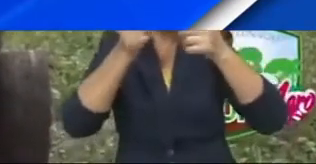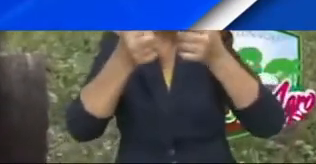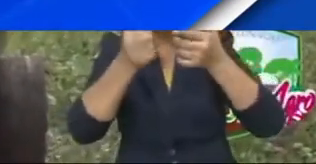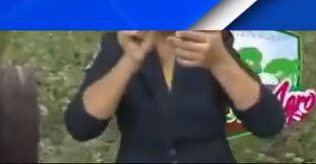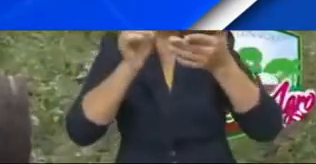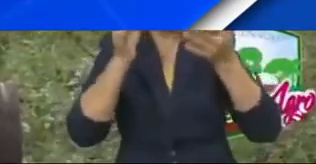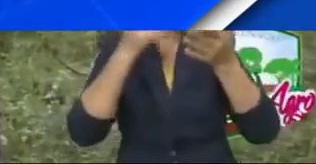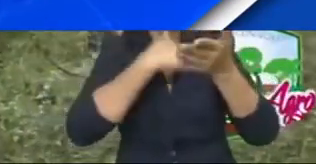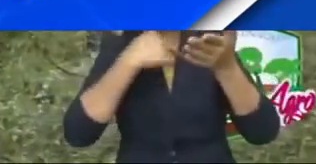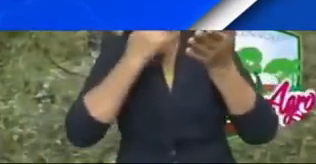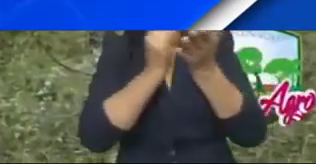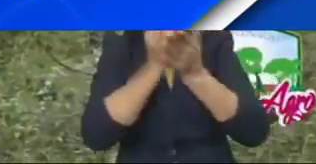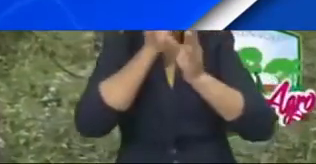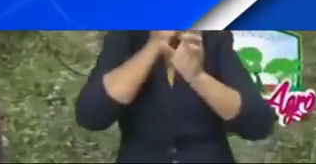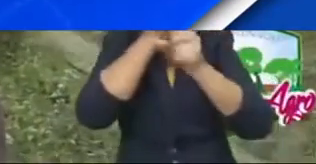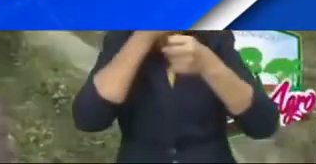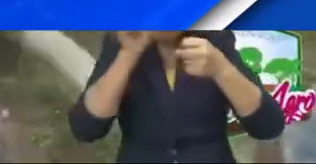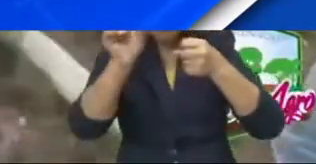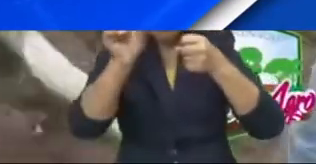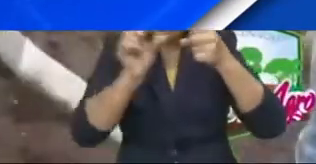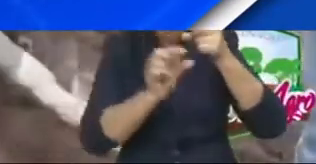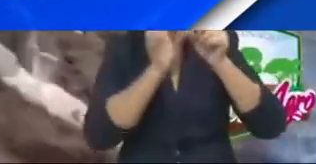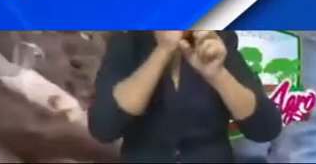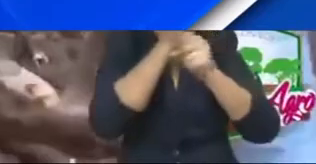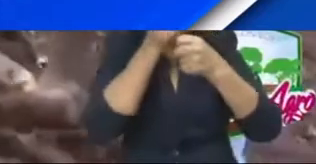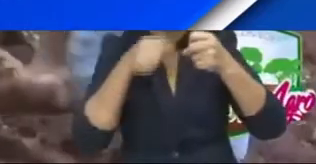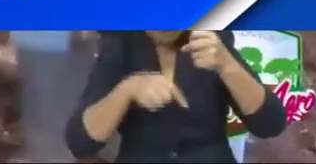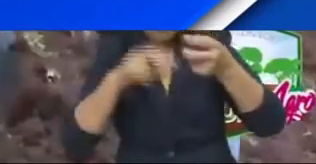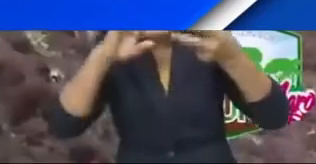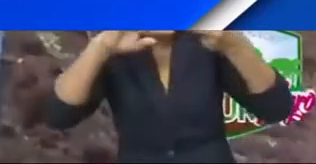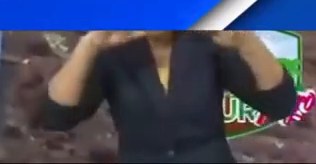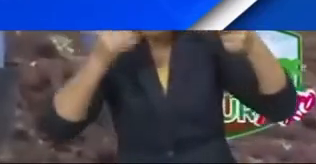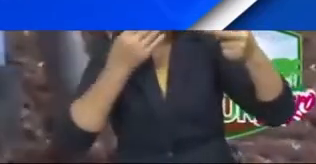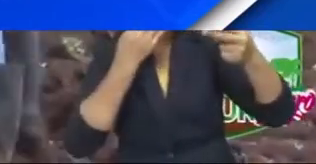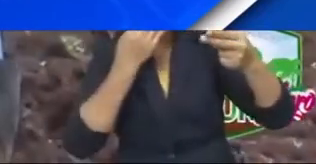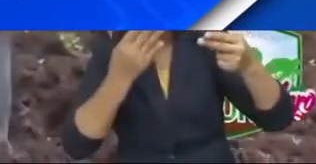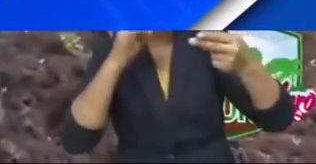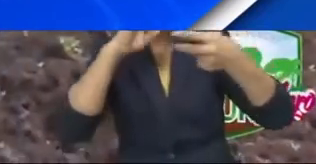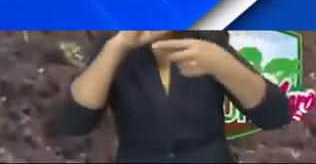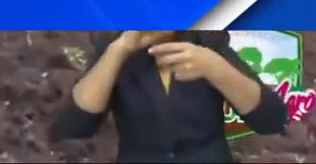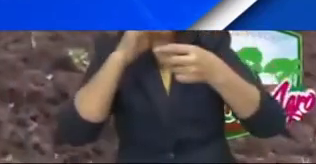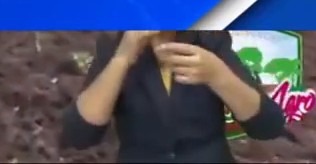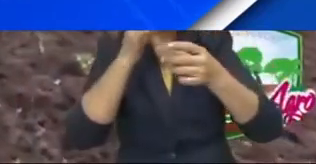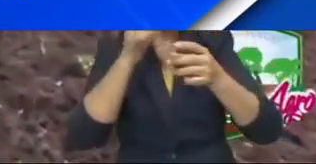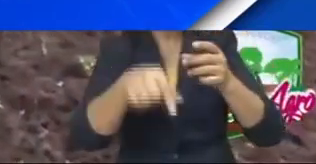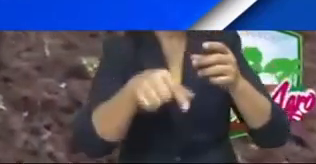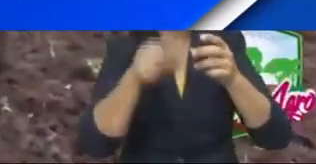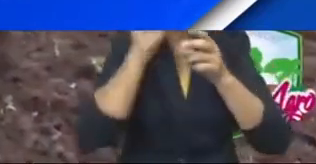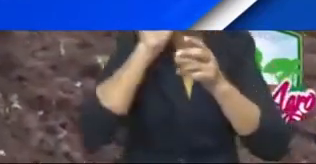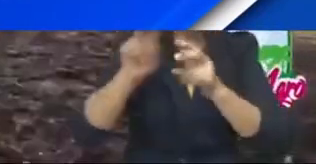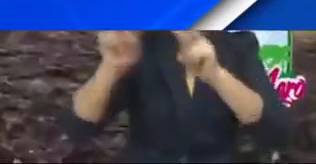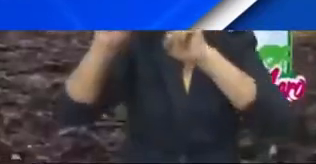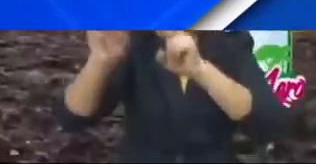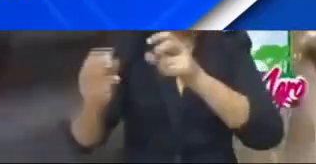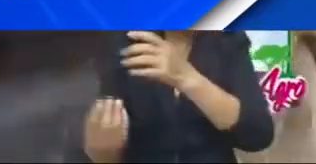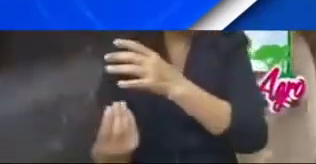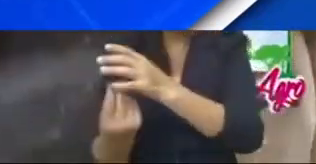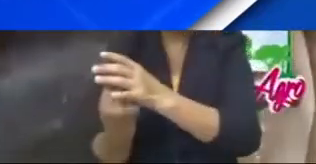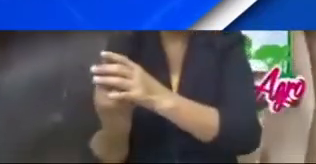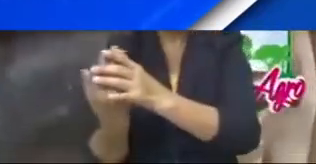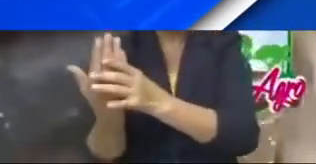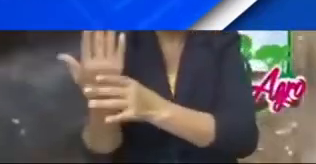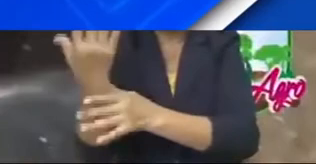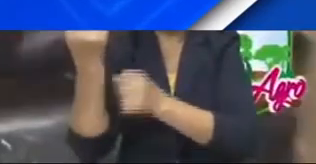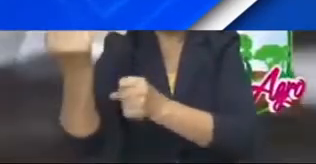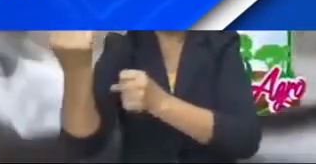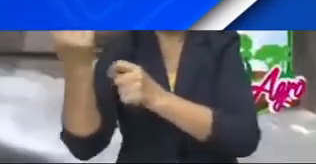esta cosecha de primera, lo que se espera es que salga en una época seca, que es la canícula.